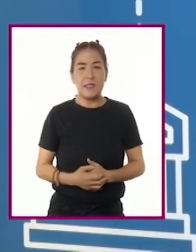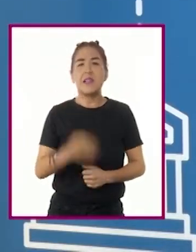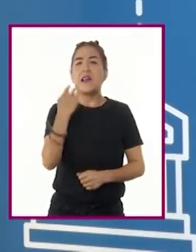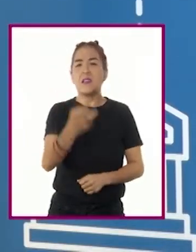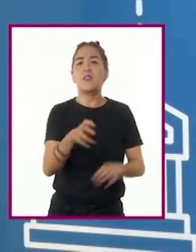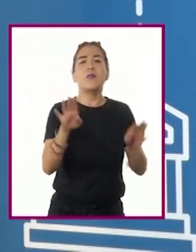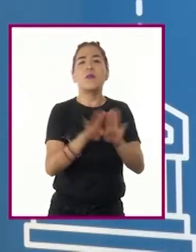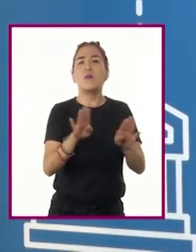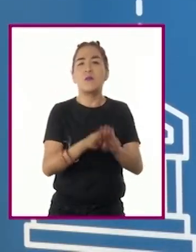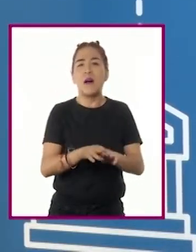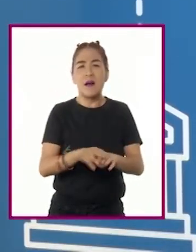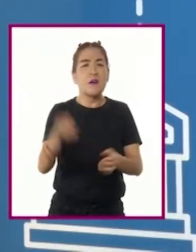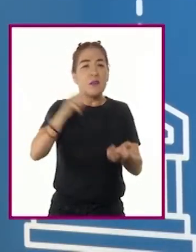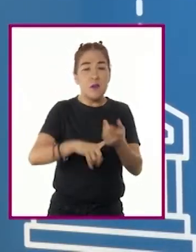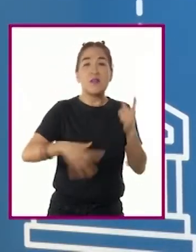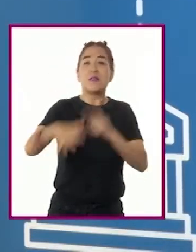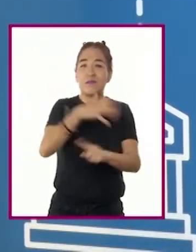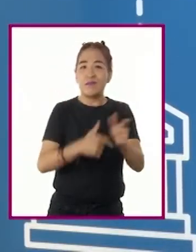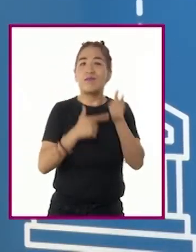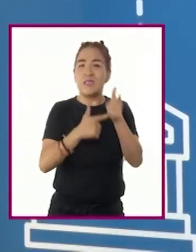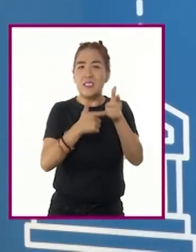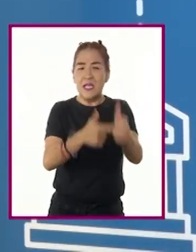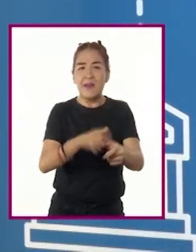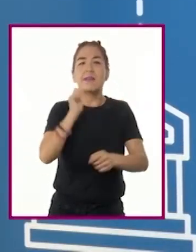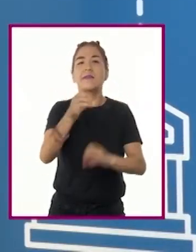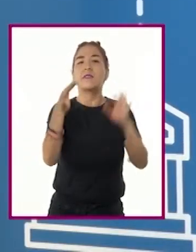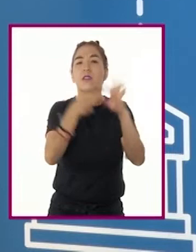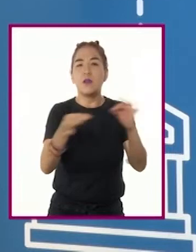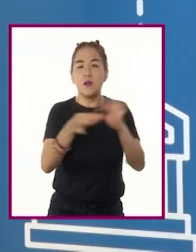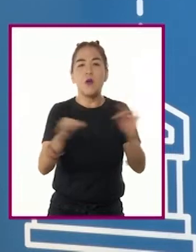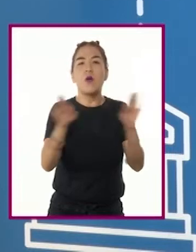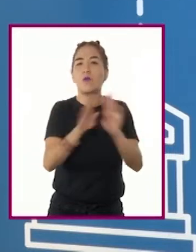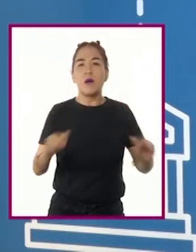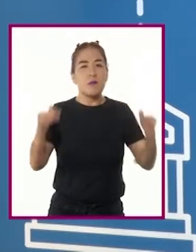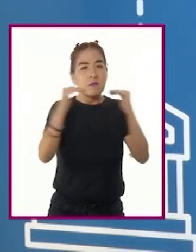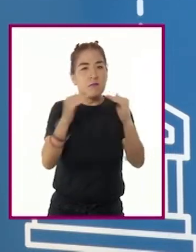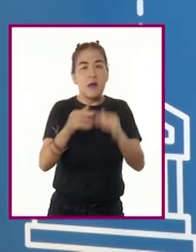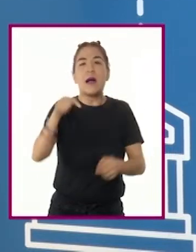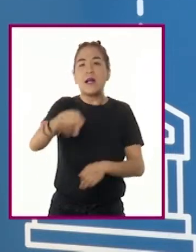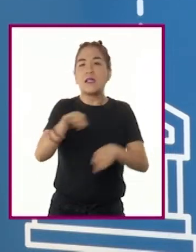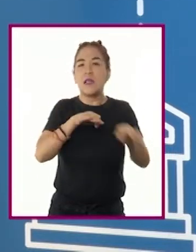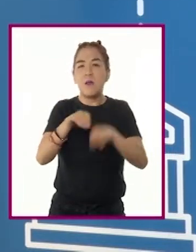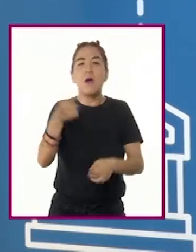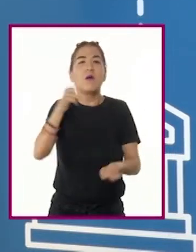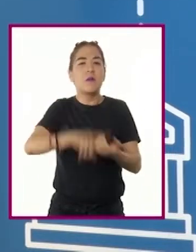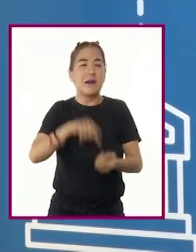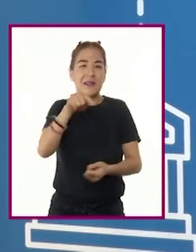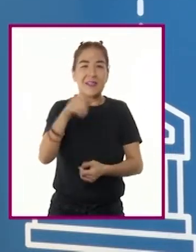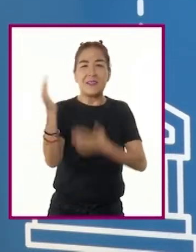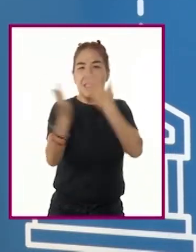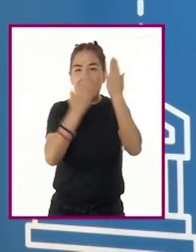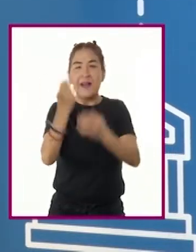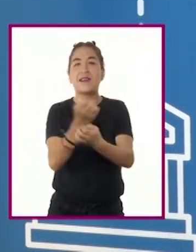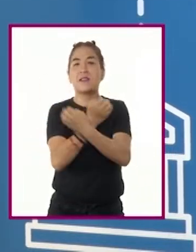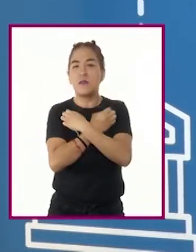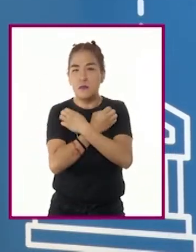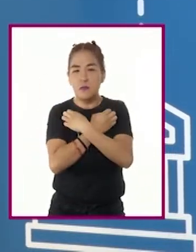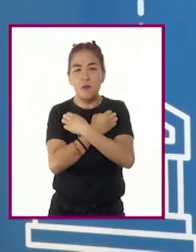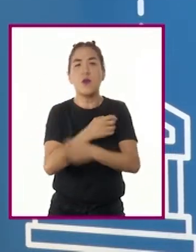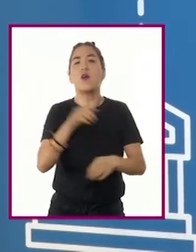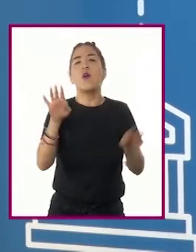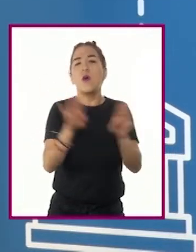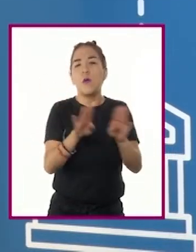cobertura se extendió y actualmente se puede hablar de paridad de género en la matrícula escolar. Por ejemplo, de acuerdo con